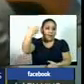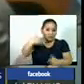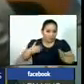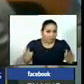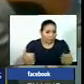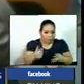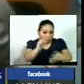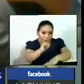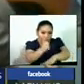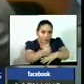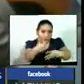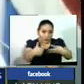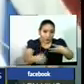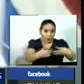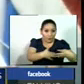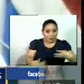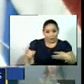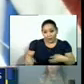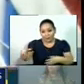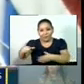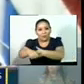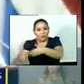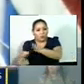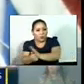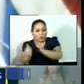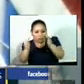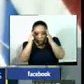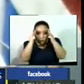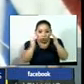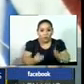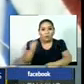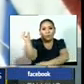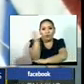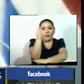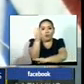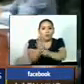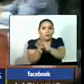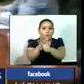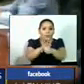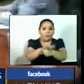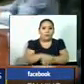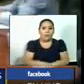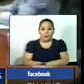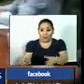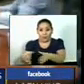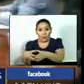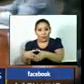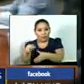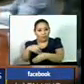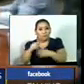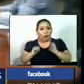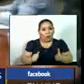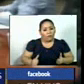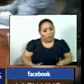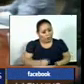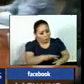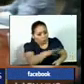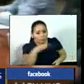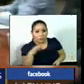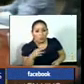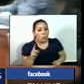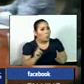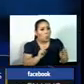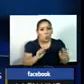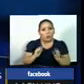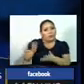Ejecutivo y también Legislativo para atender la emergencia del COVID-19. Funcionarios del gobierno fueron invitados pero no llegaron.